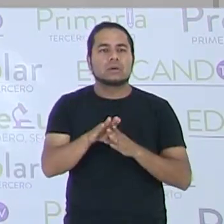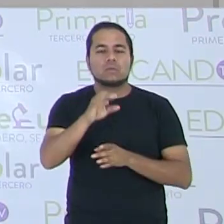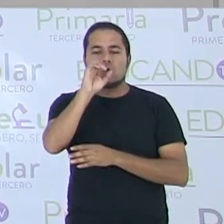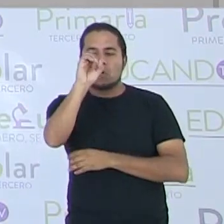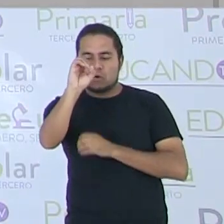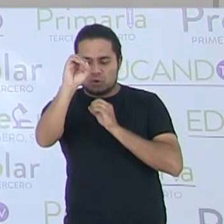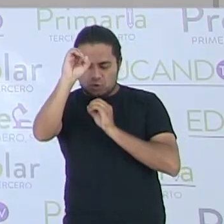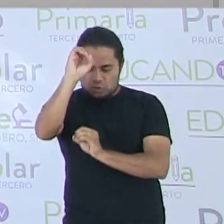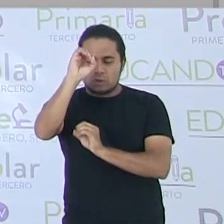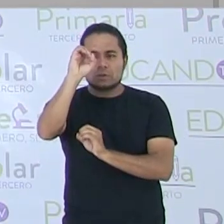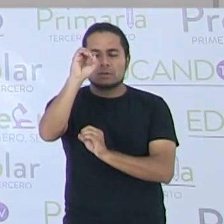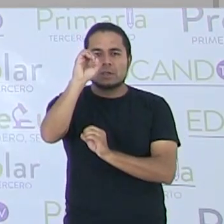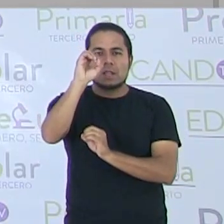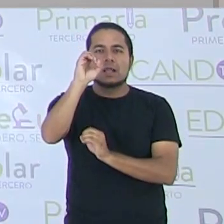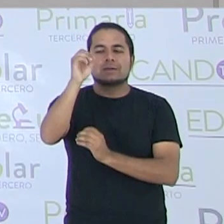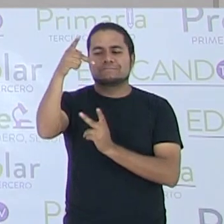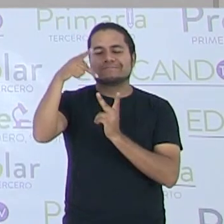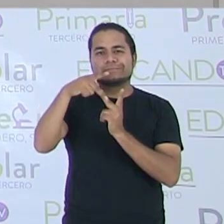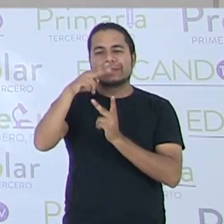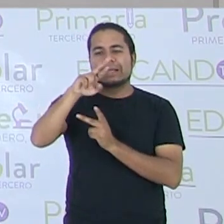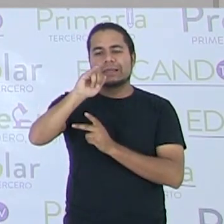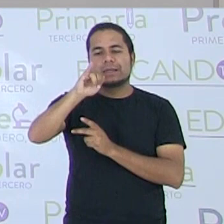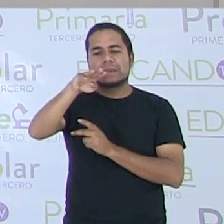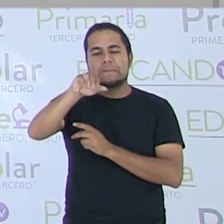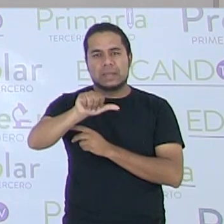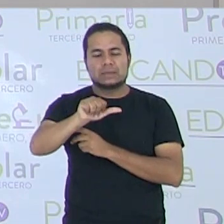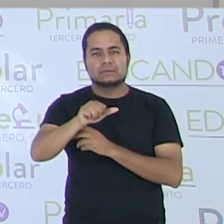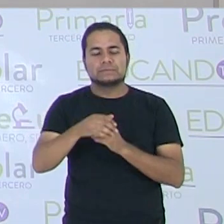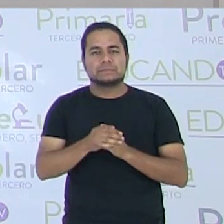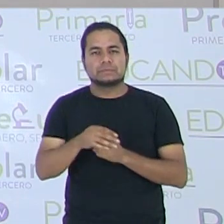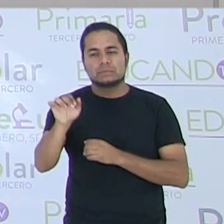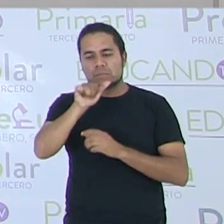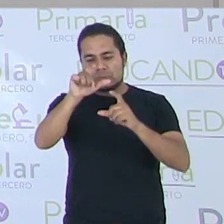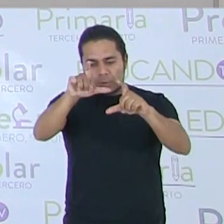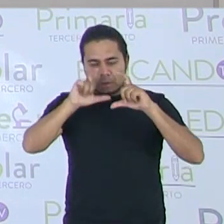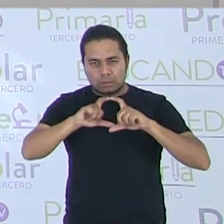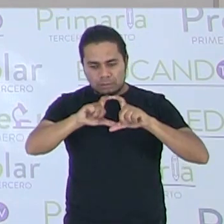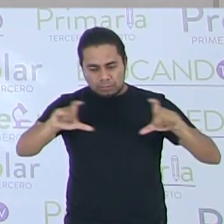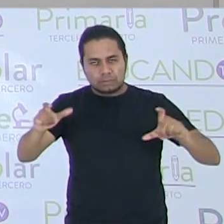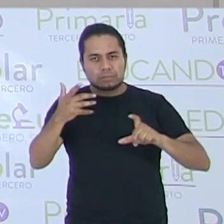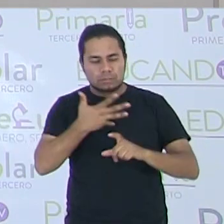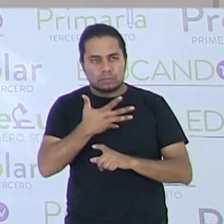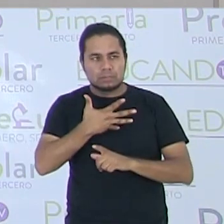O, ambas ya forman una rima. Vamos con el siguiente.